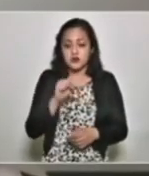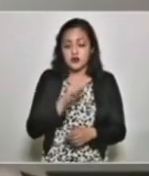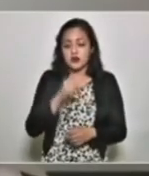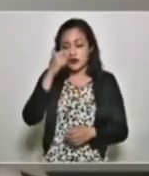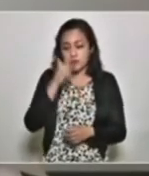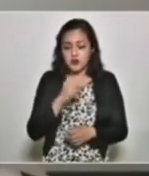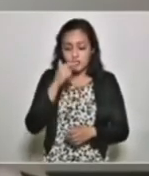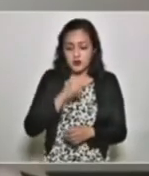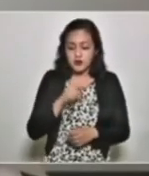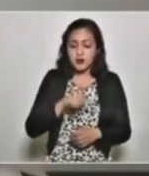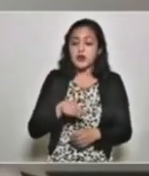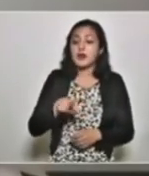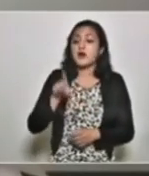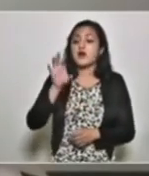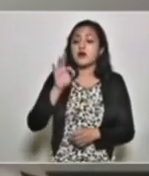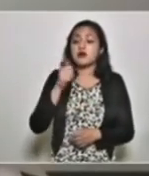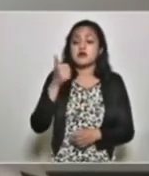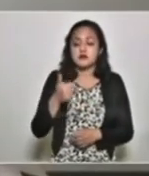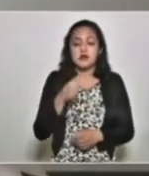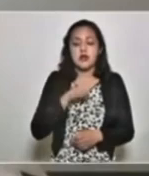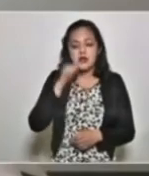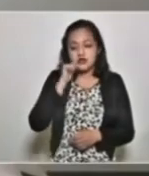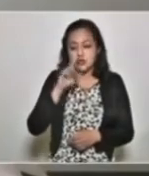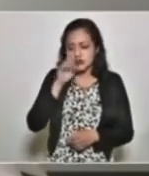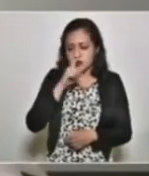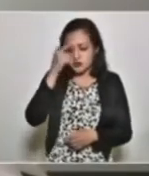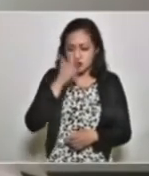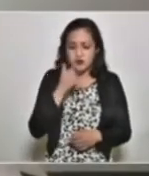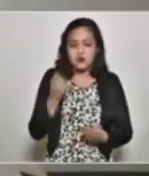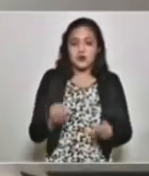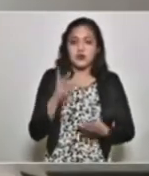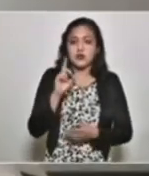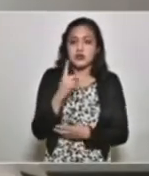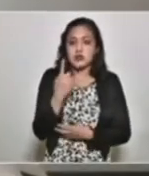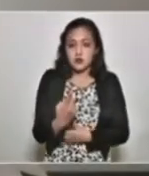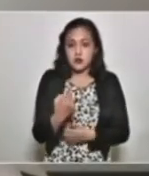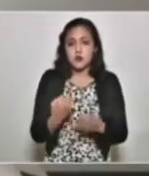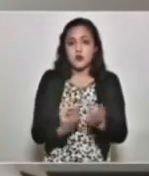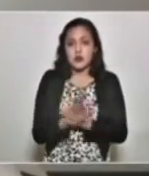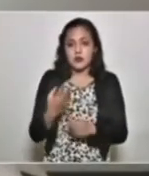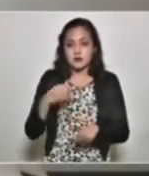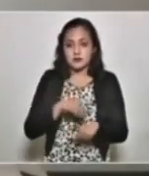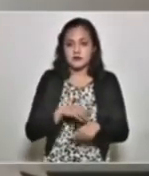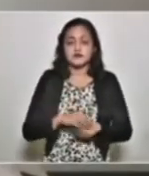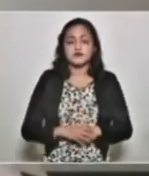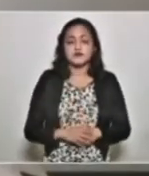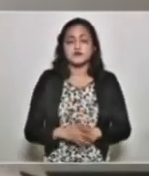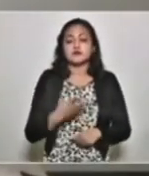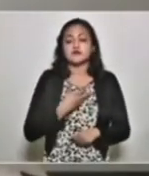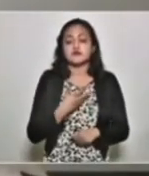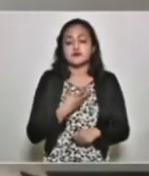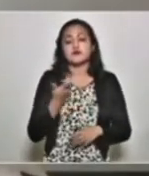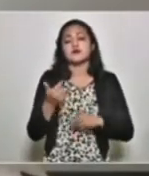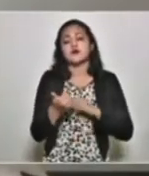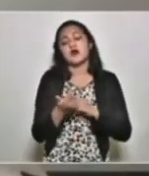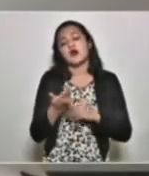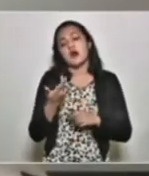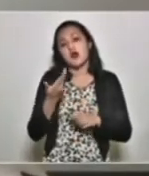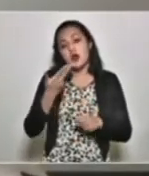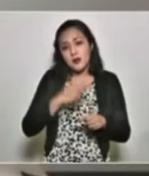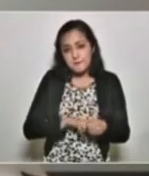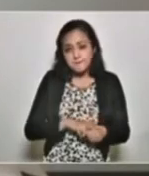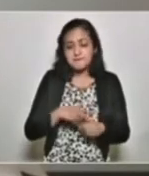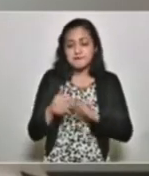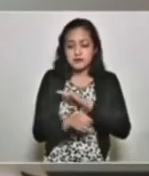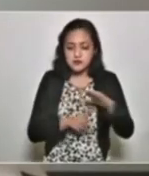por la noche, 46 y de ayer domingo por la noche, 31. Tenemos casos activos, incluyendo